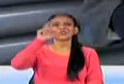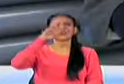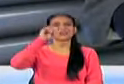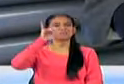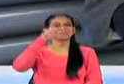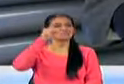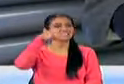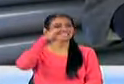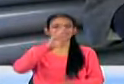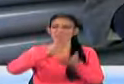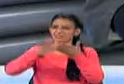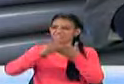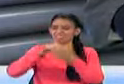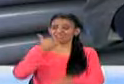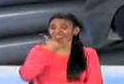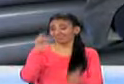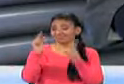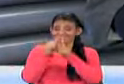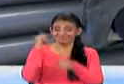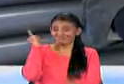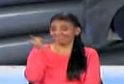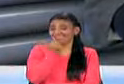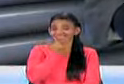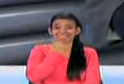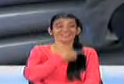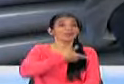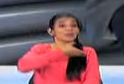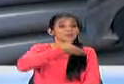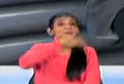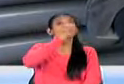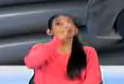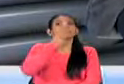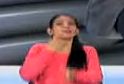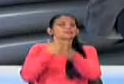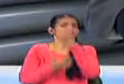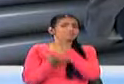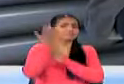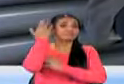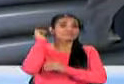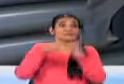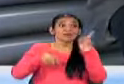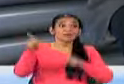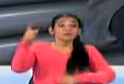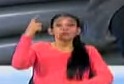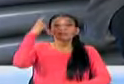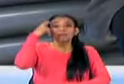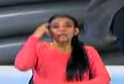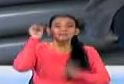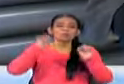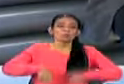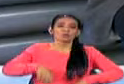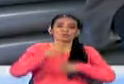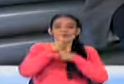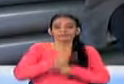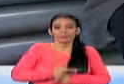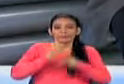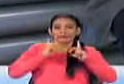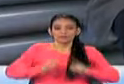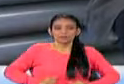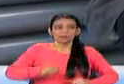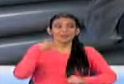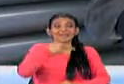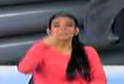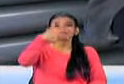mi vida ancestral por favor y algunos creen que tienen poderes curativos eso es el